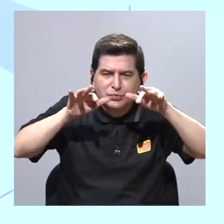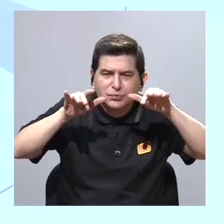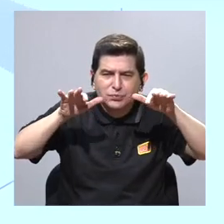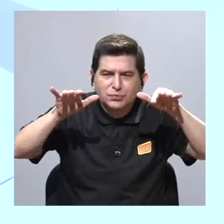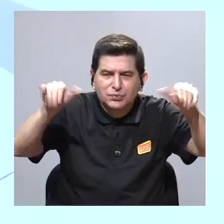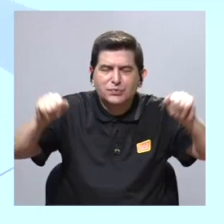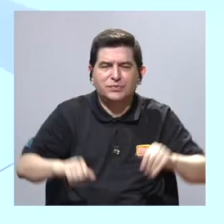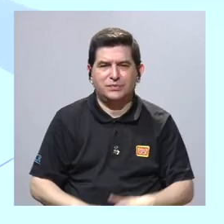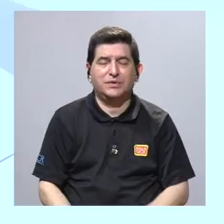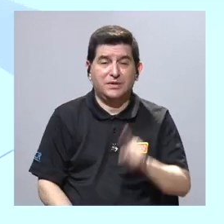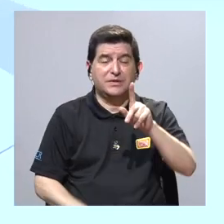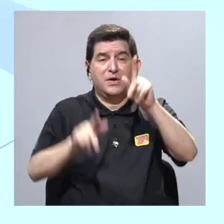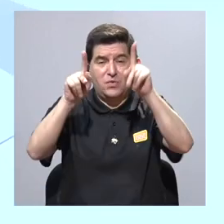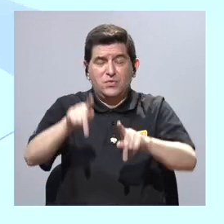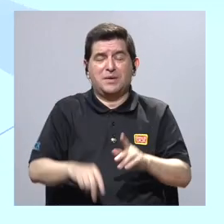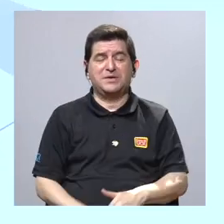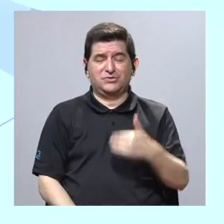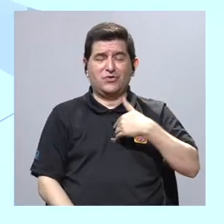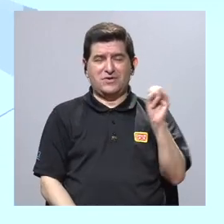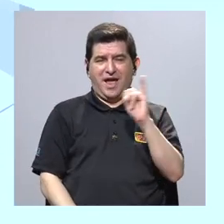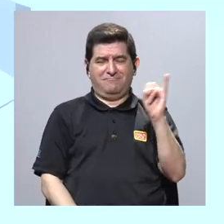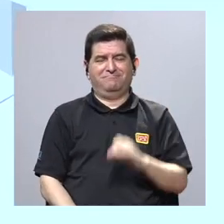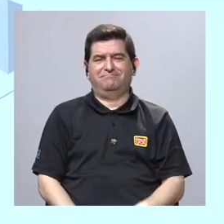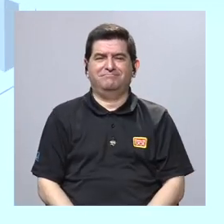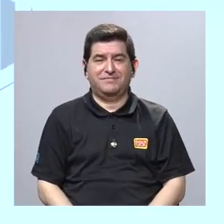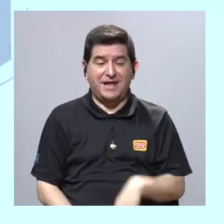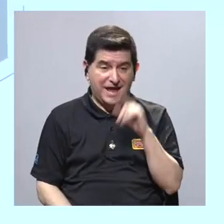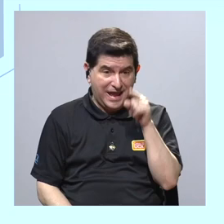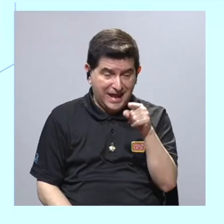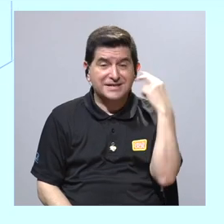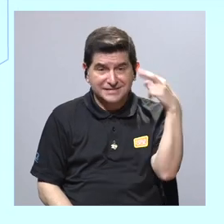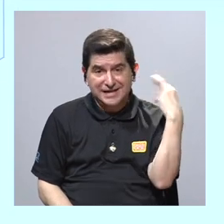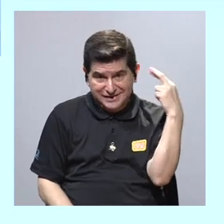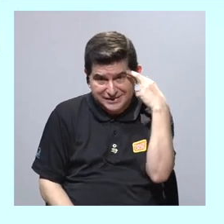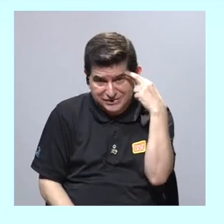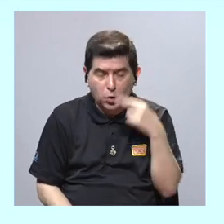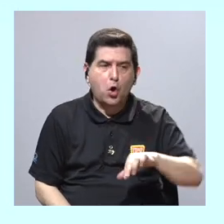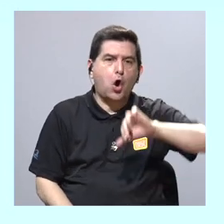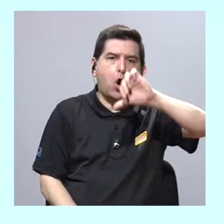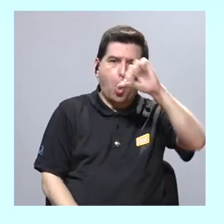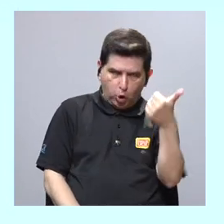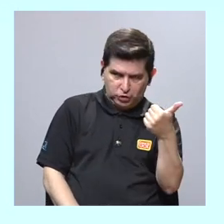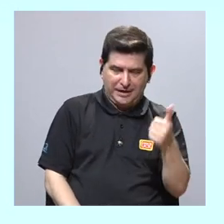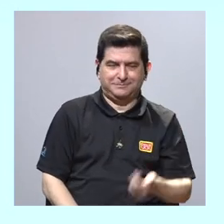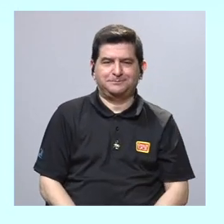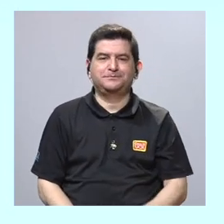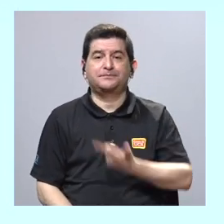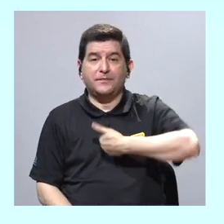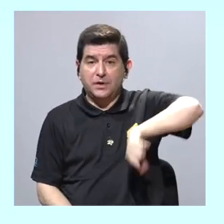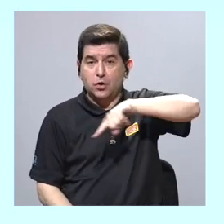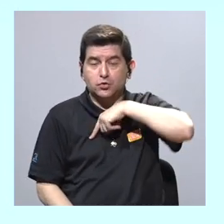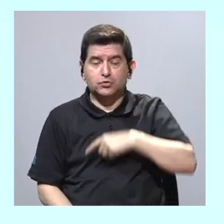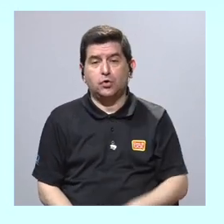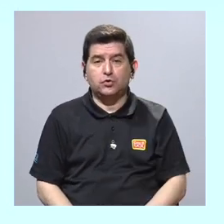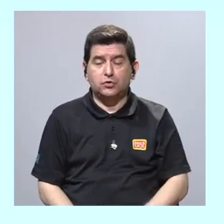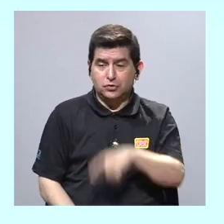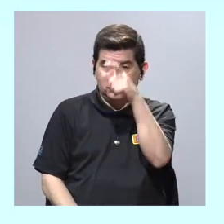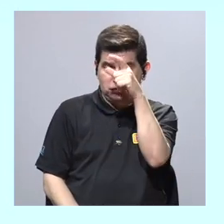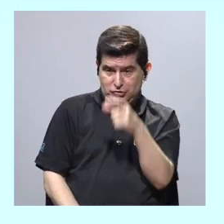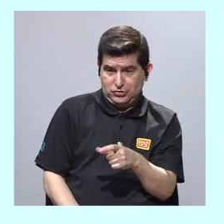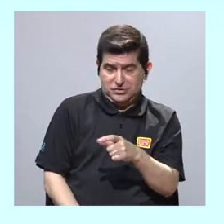en la saliva de una persona infectada. Entonces, esa es una razón. La otra razón es que nosotros somos una especie